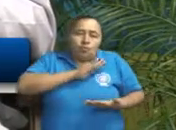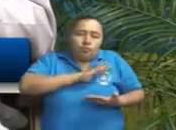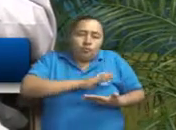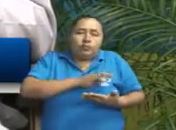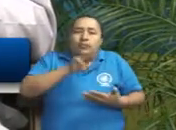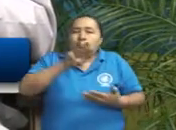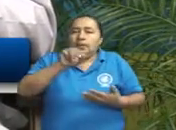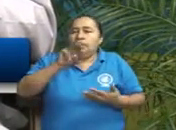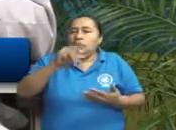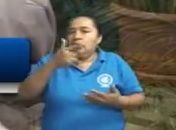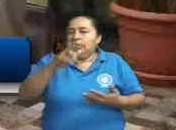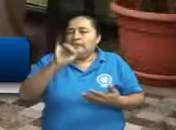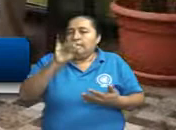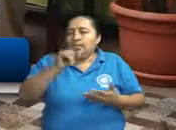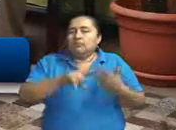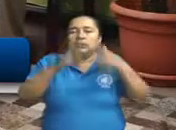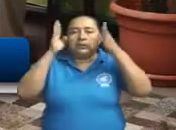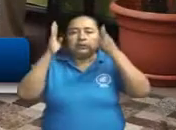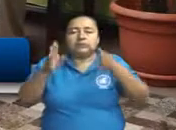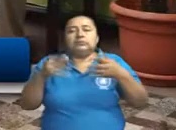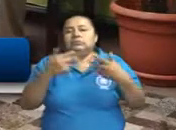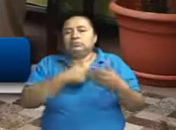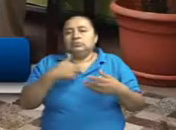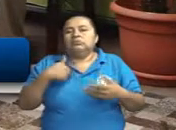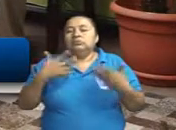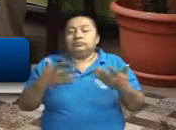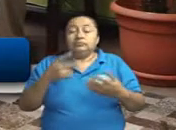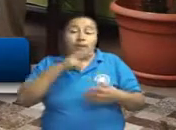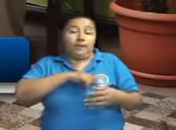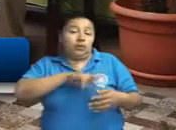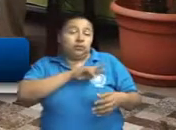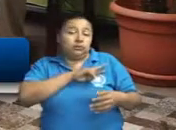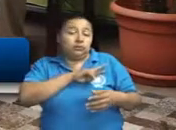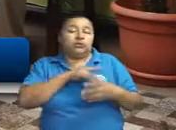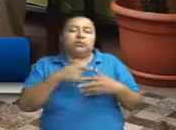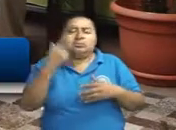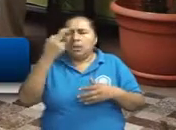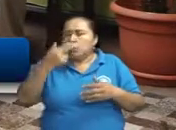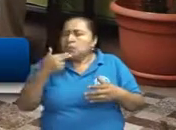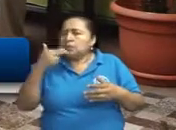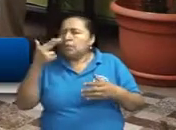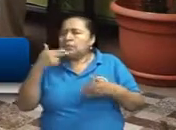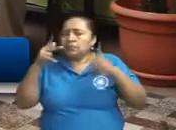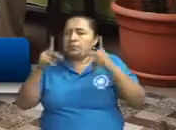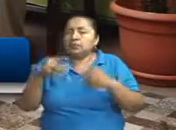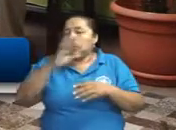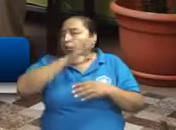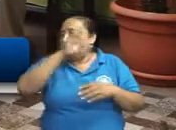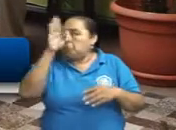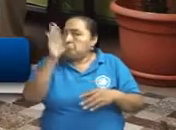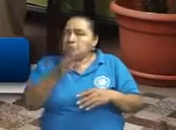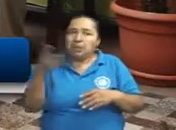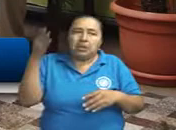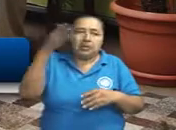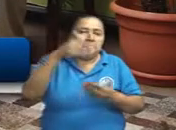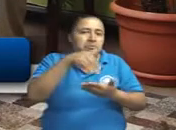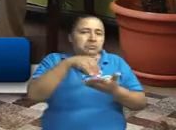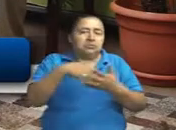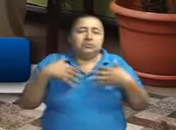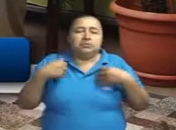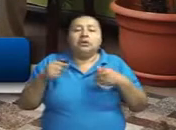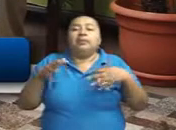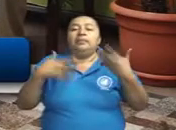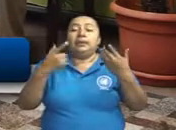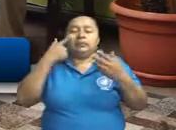mamografía. En la atención se van a hacer incluso valoraciones y consultas de pacientes que nunca han ido a una unidad de salud para